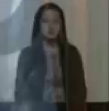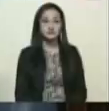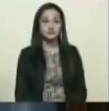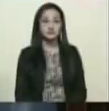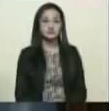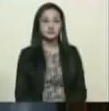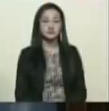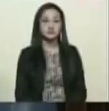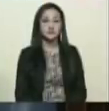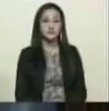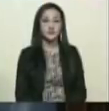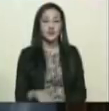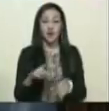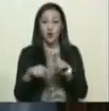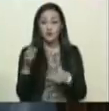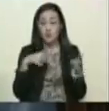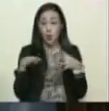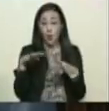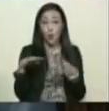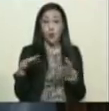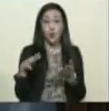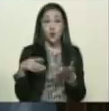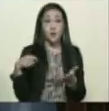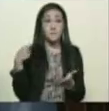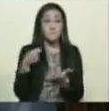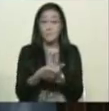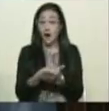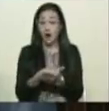repito de estos pagos indecentes